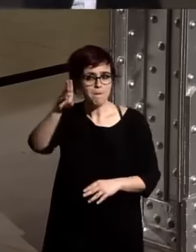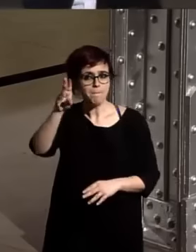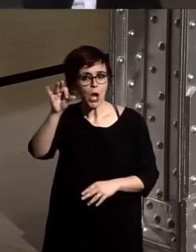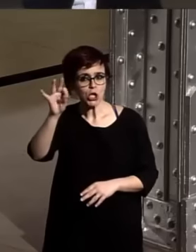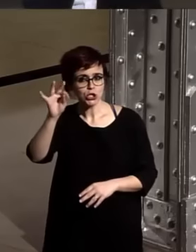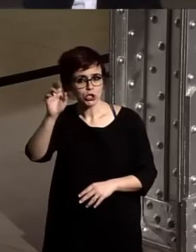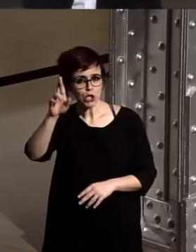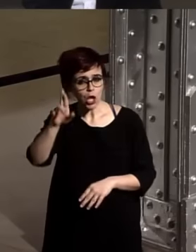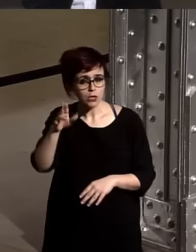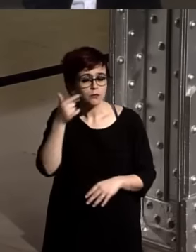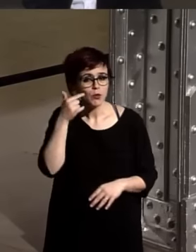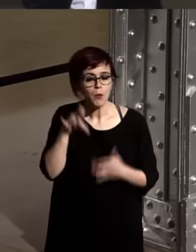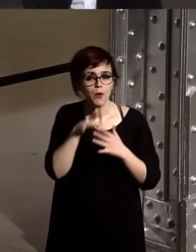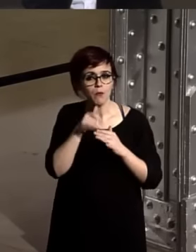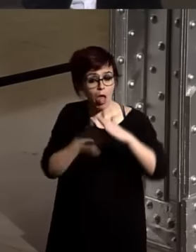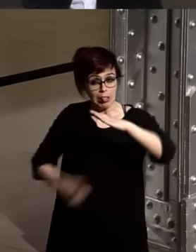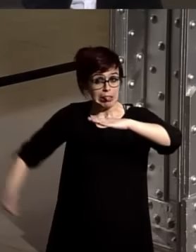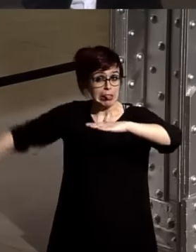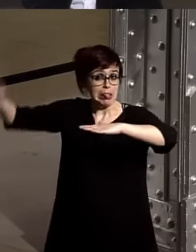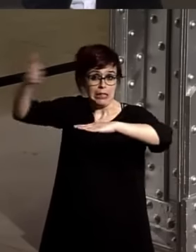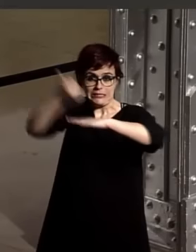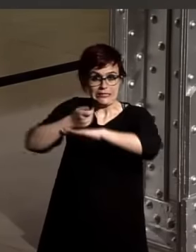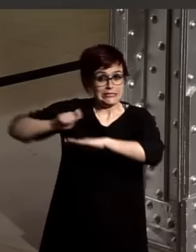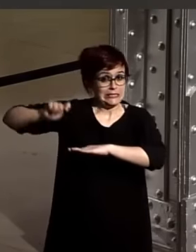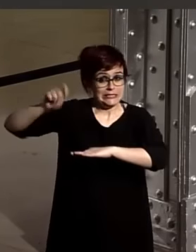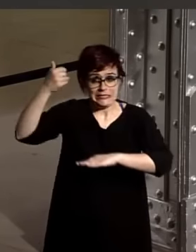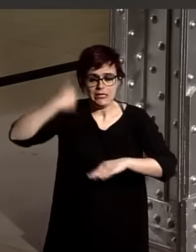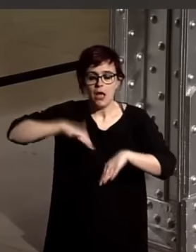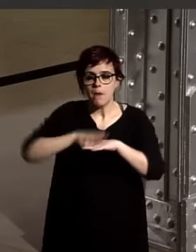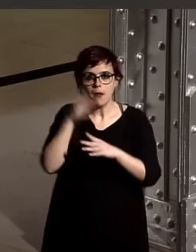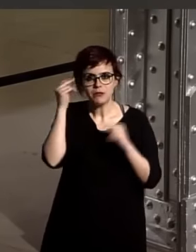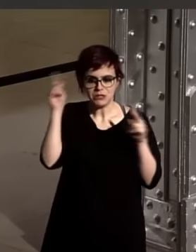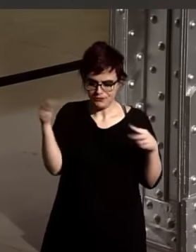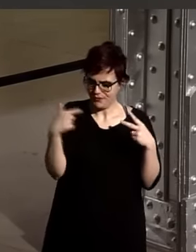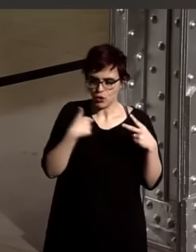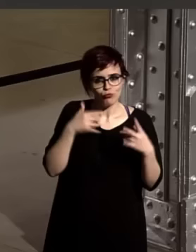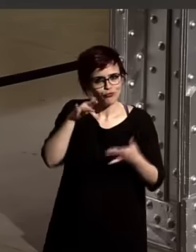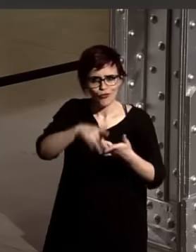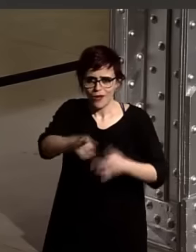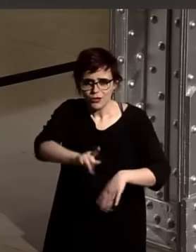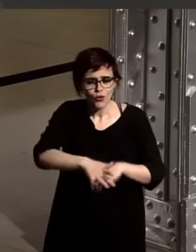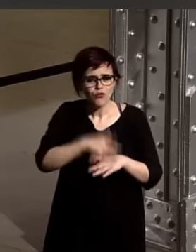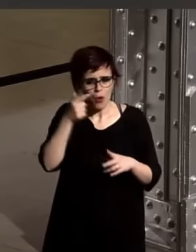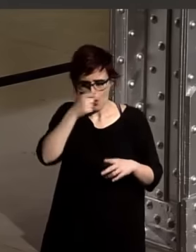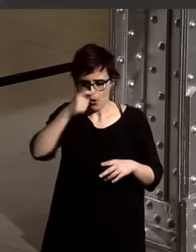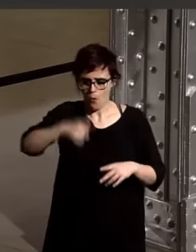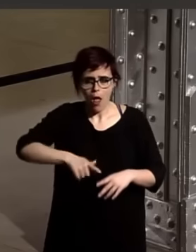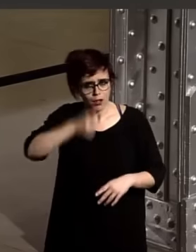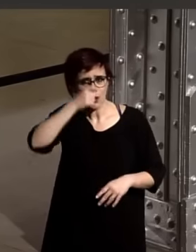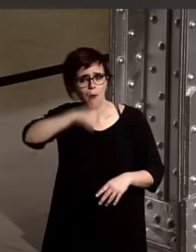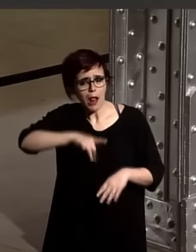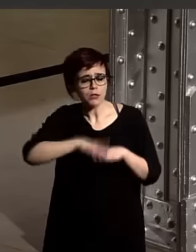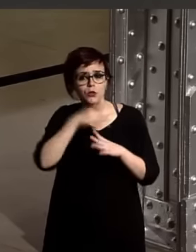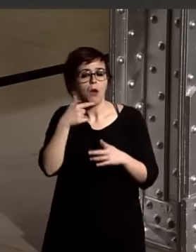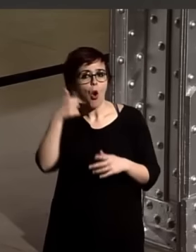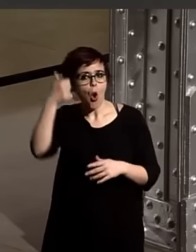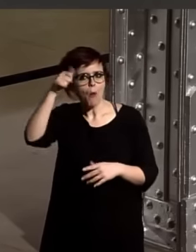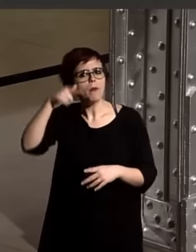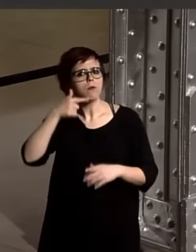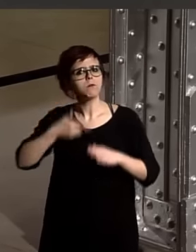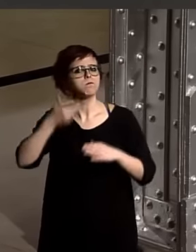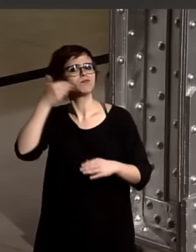las mujeres sufrimos más cuando llegamos a un puesto más alto pensamos que no nos merecemos estar allí no Y esto es algo que ocurre más en mujeres que hombres aunque también